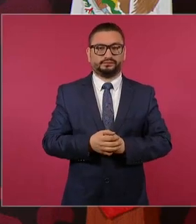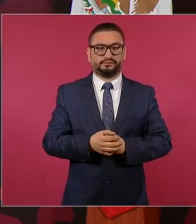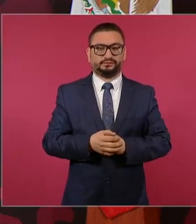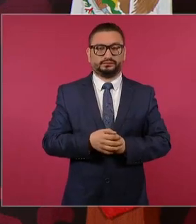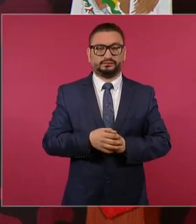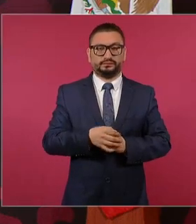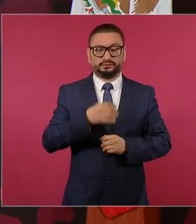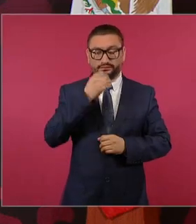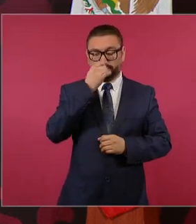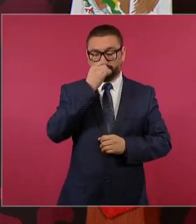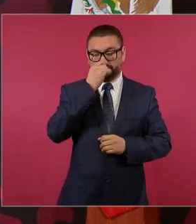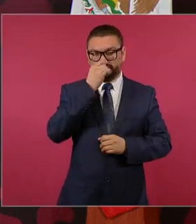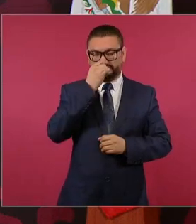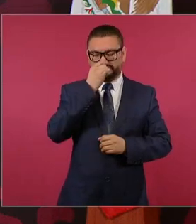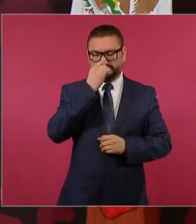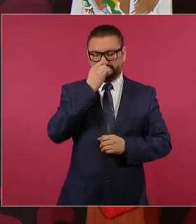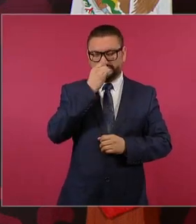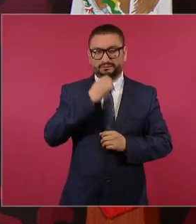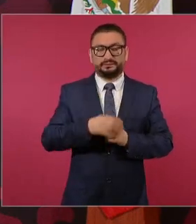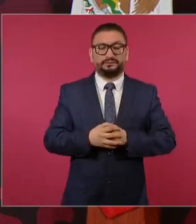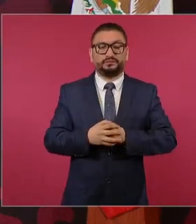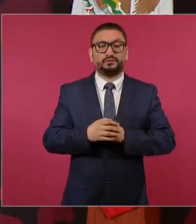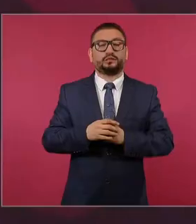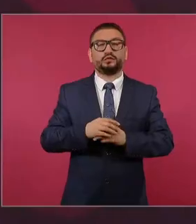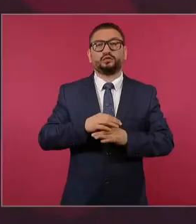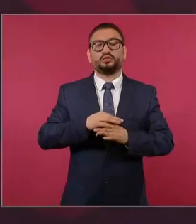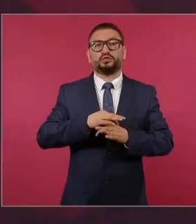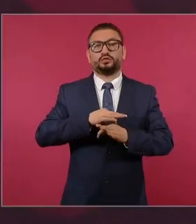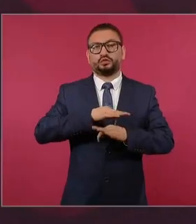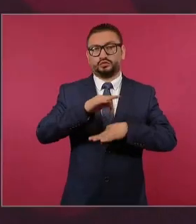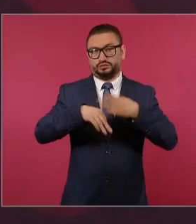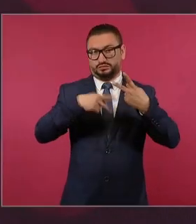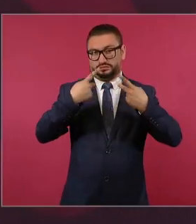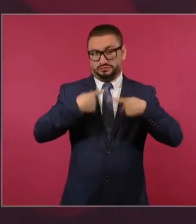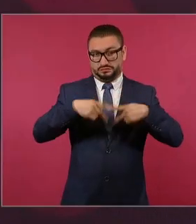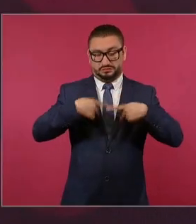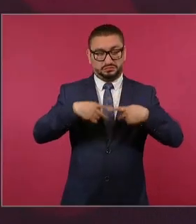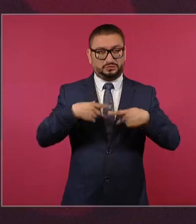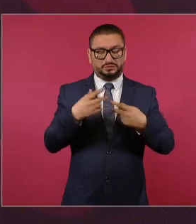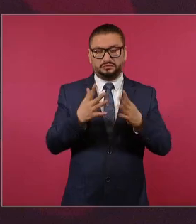que puedan participar, yo insisto, los jueces,